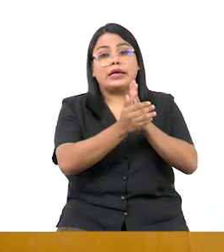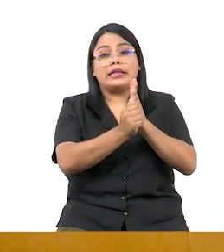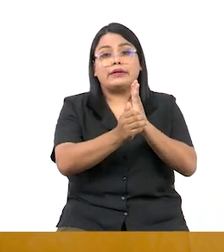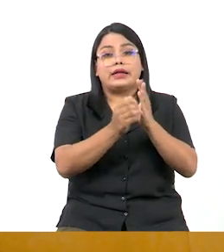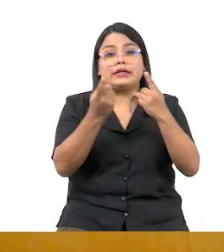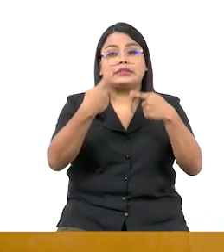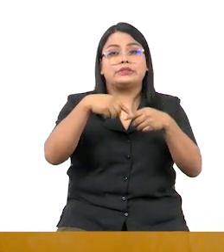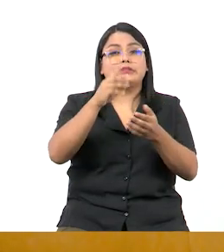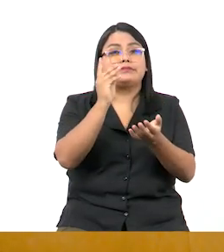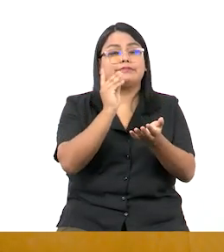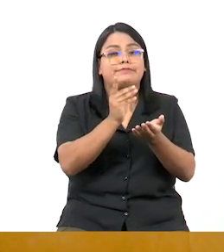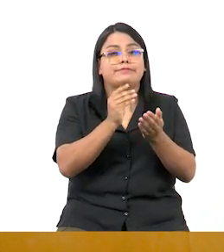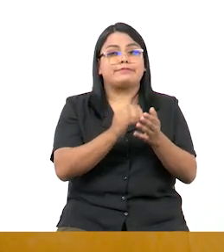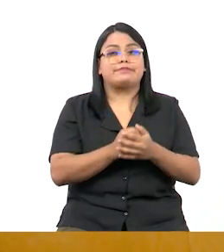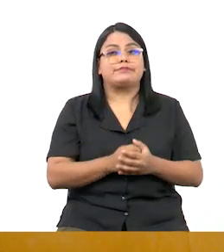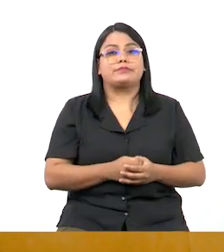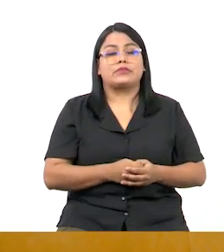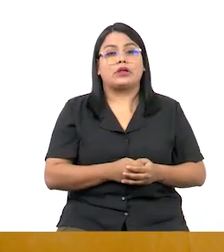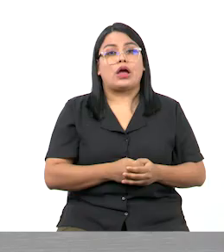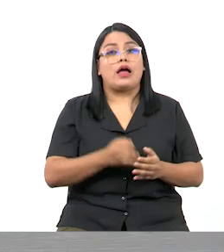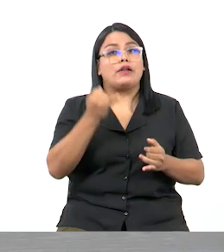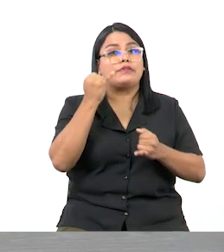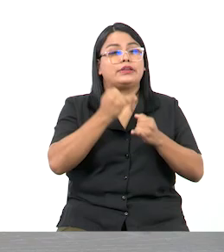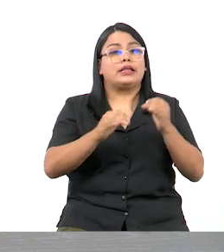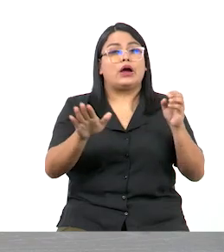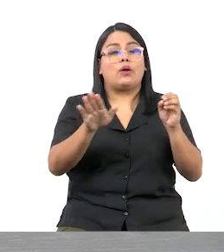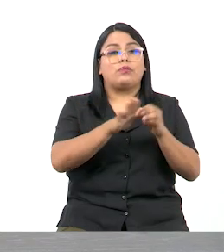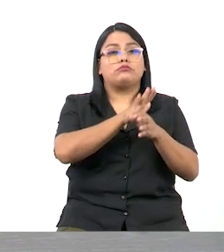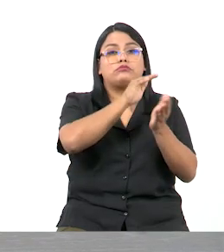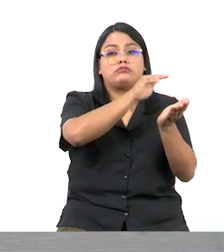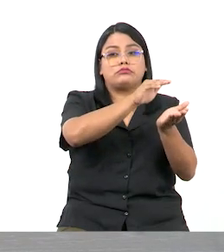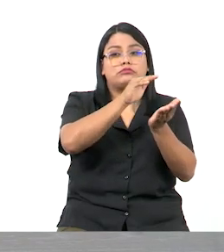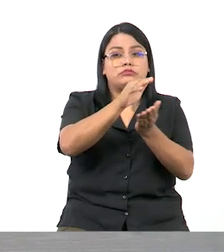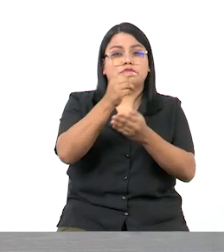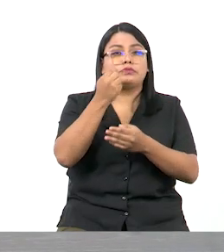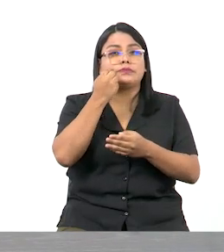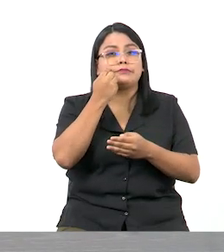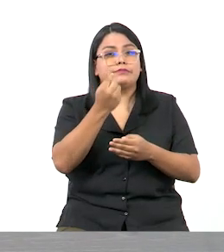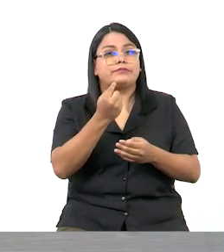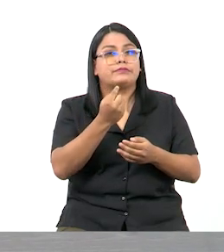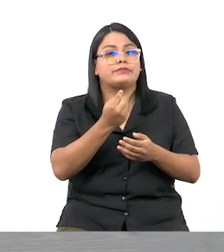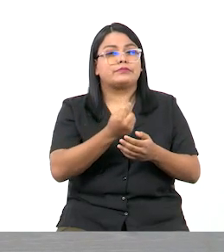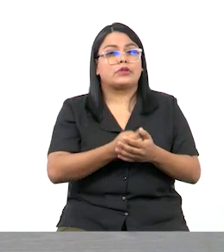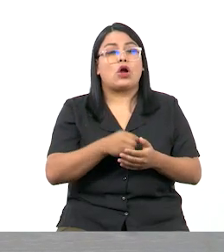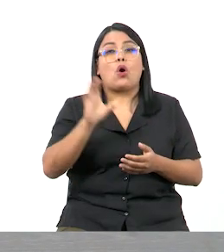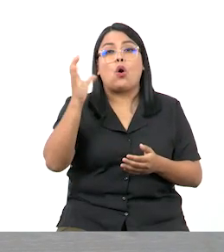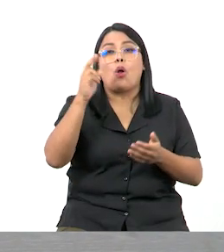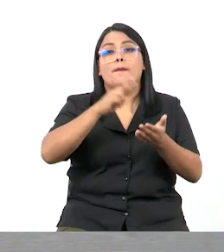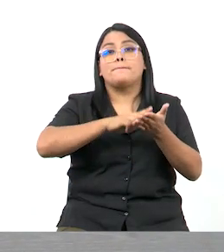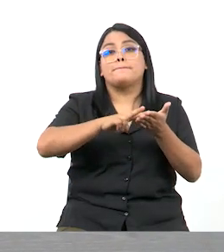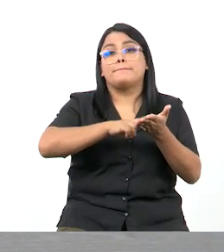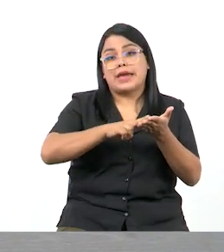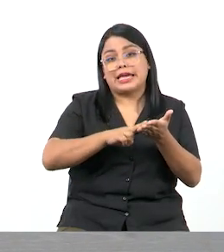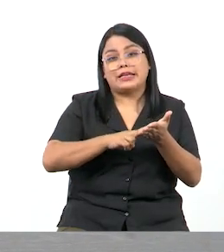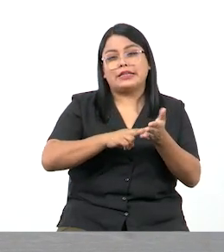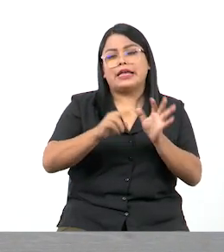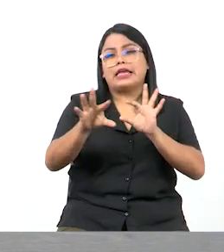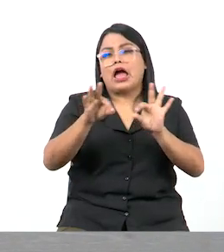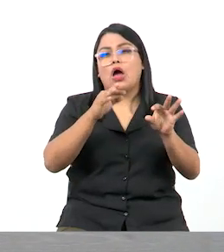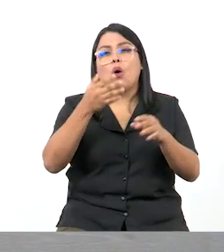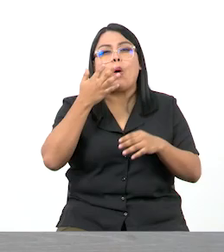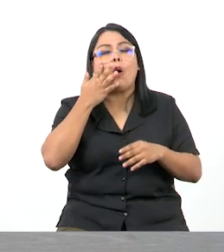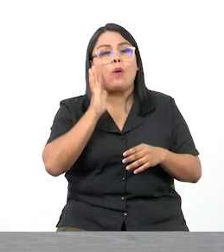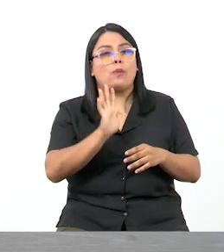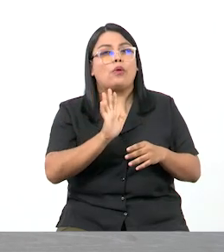que esperábamos desarrollar en la secuencia didáctica. Es por ello que al final de todas las unidades se va a encontrar esta sección en un color